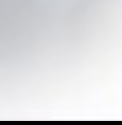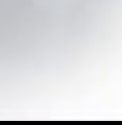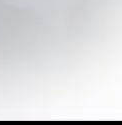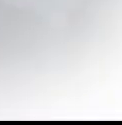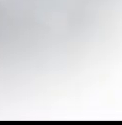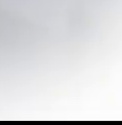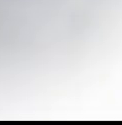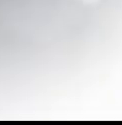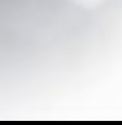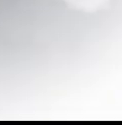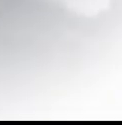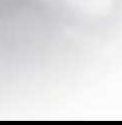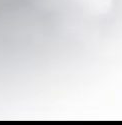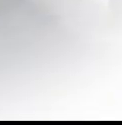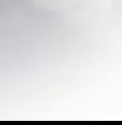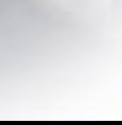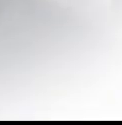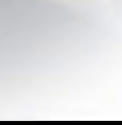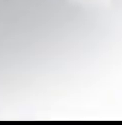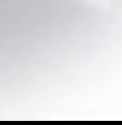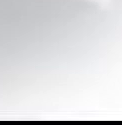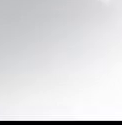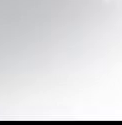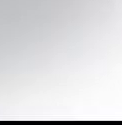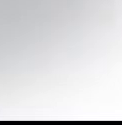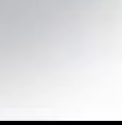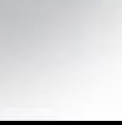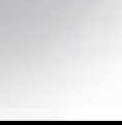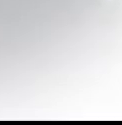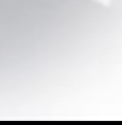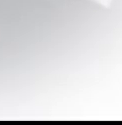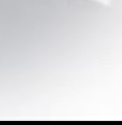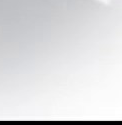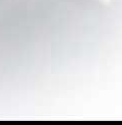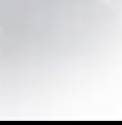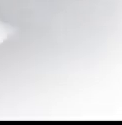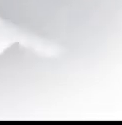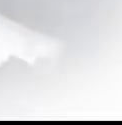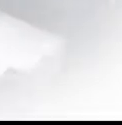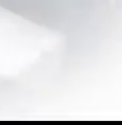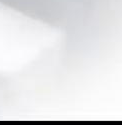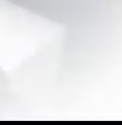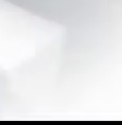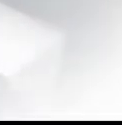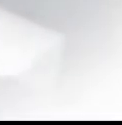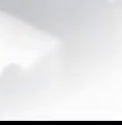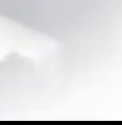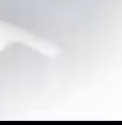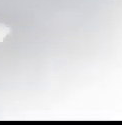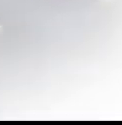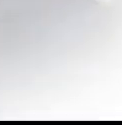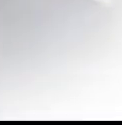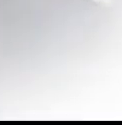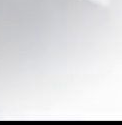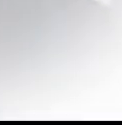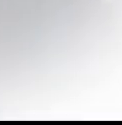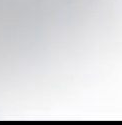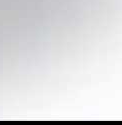Le agradezco mucho su compañía y le invito a nuestra próxima emisión de En Corto, donde platicaremos con otro mexicano destacado.